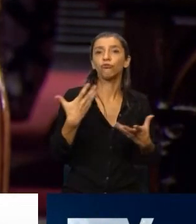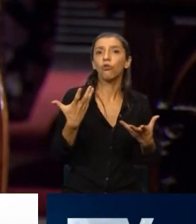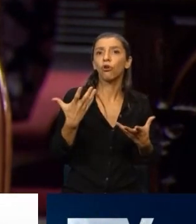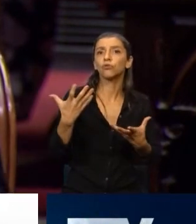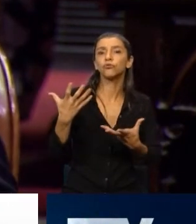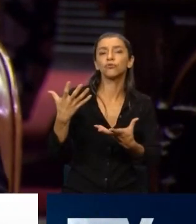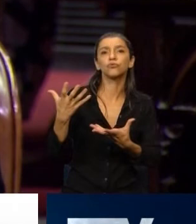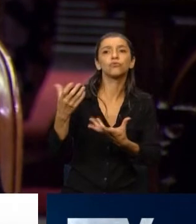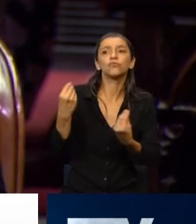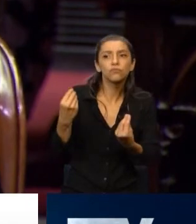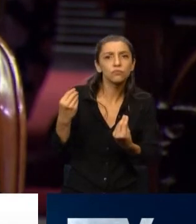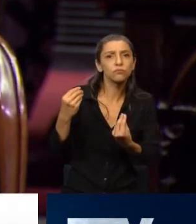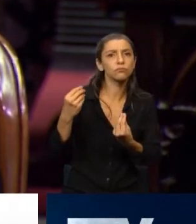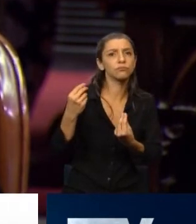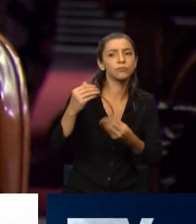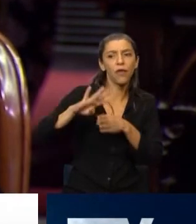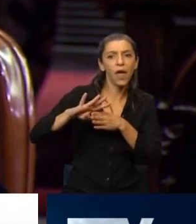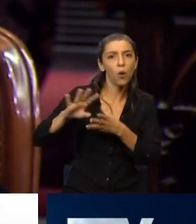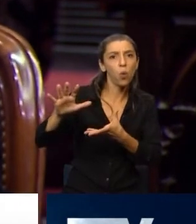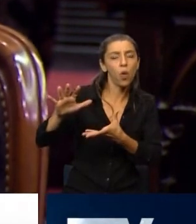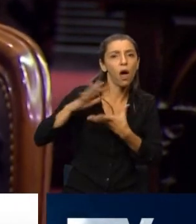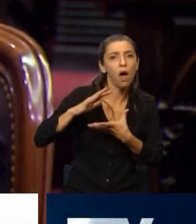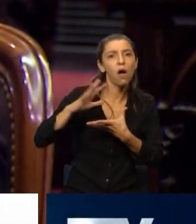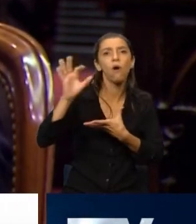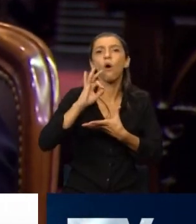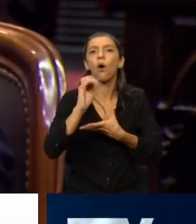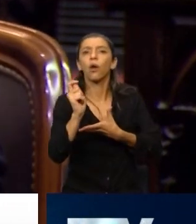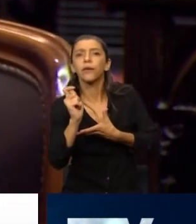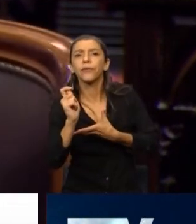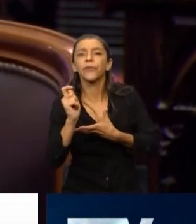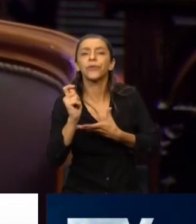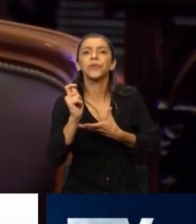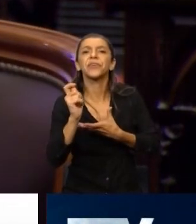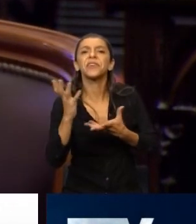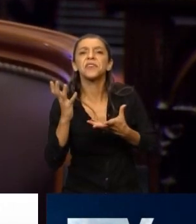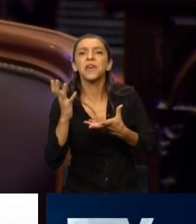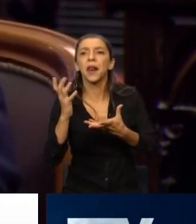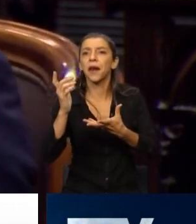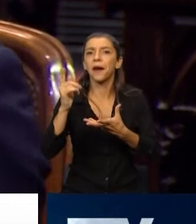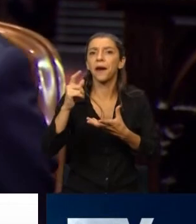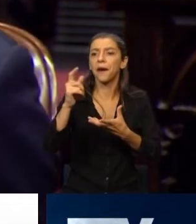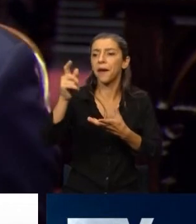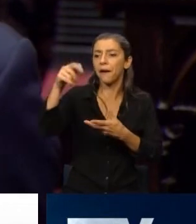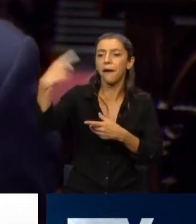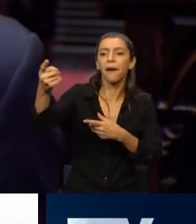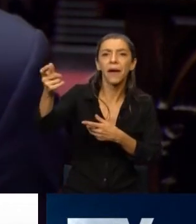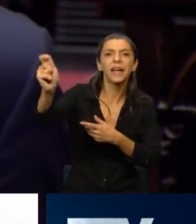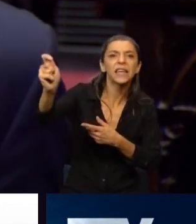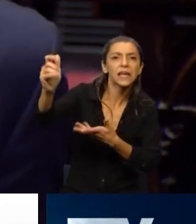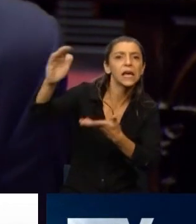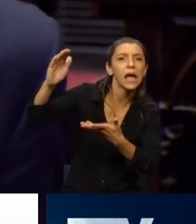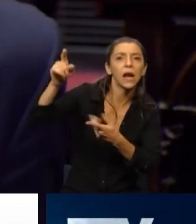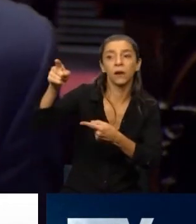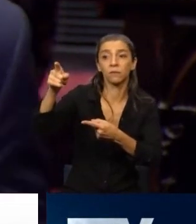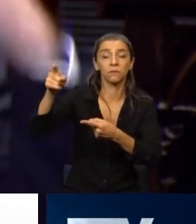El acreedor de este crédito es el organismo multilateral más importante del mundo. Y eso lo tenemos que